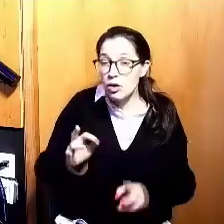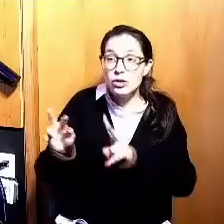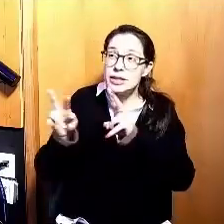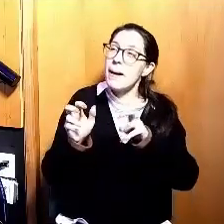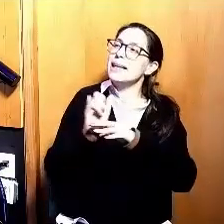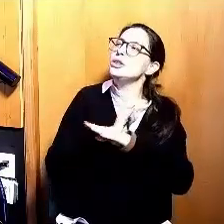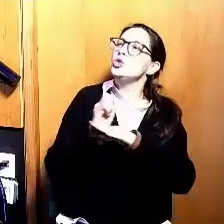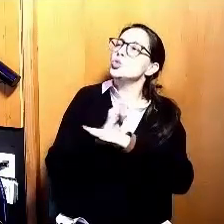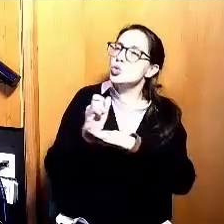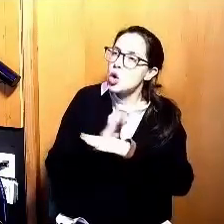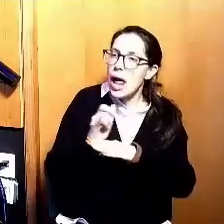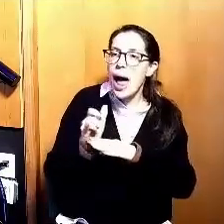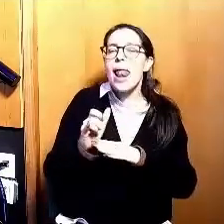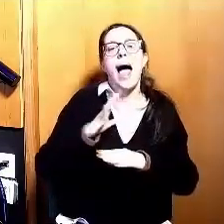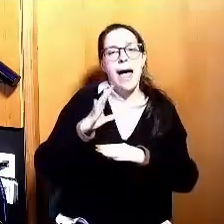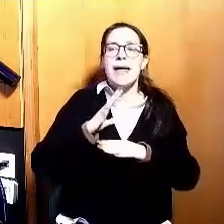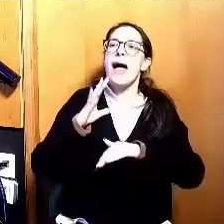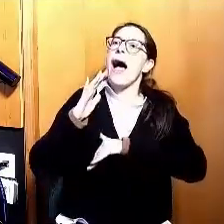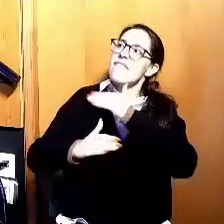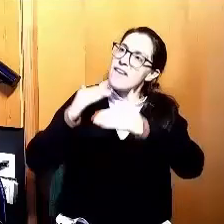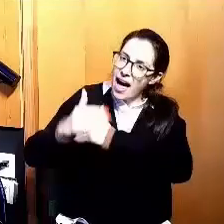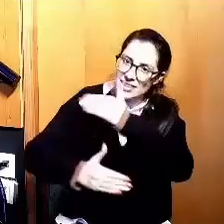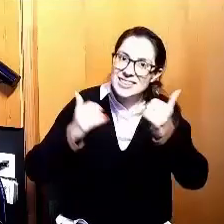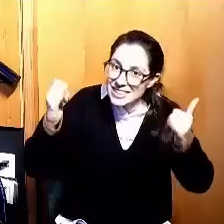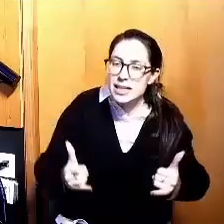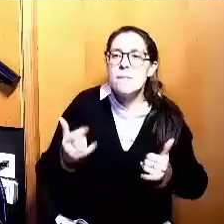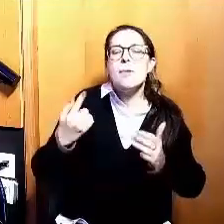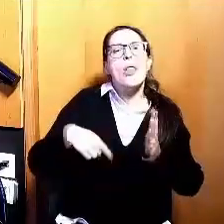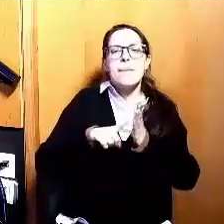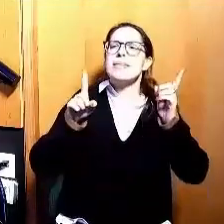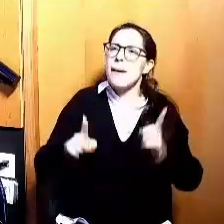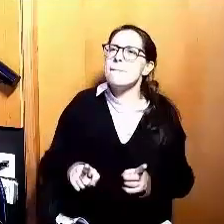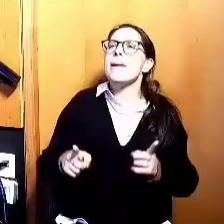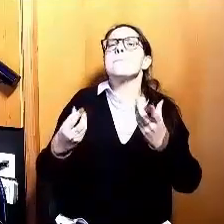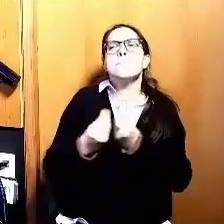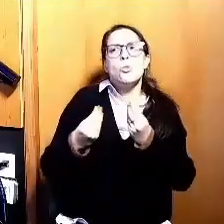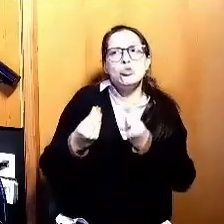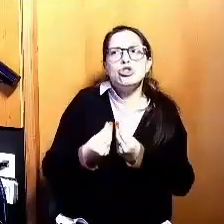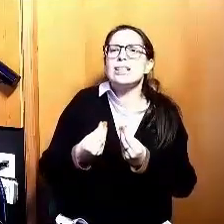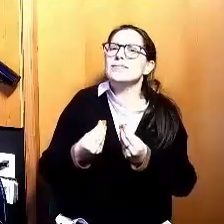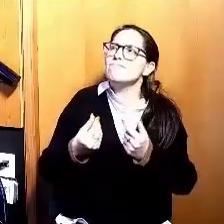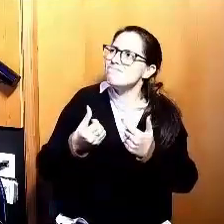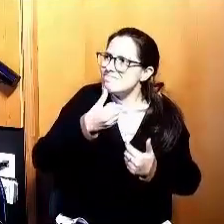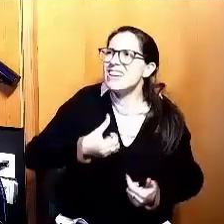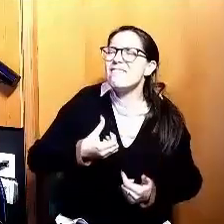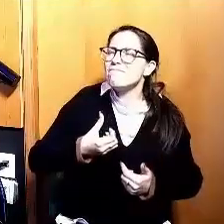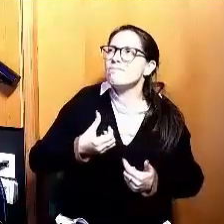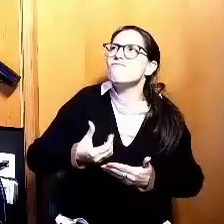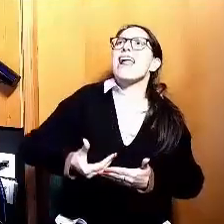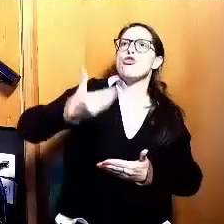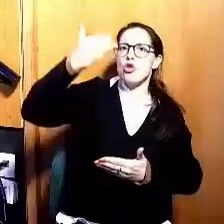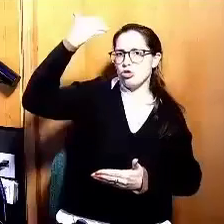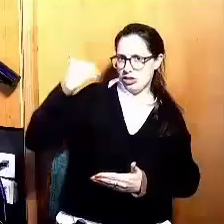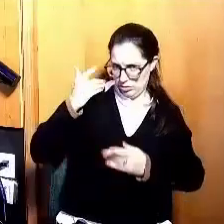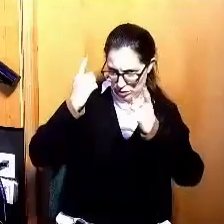institucionalmente ha habido avances, pero también muchos retrocesos, al grado que las demandas básicas de hace 10 años de apertura de datos